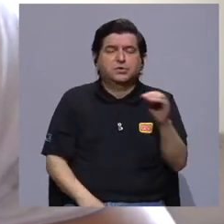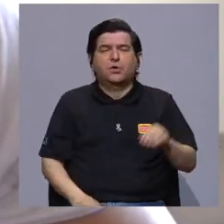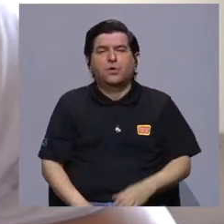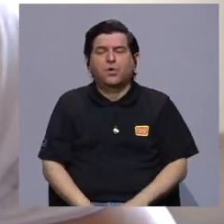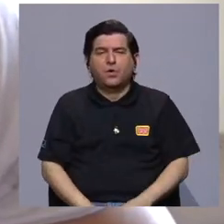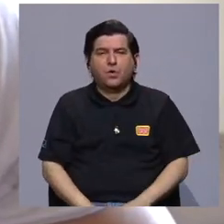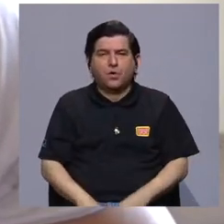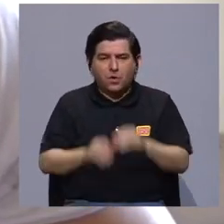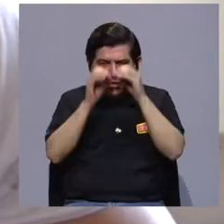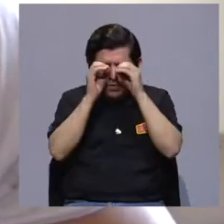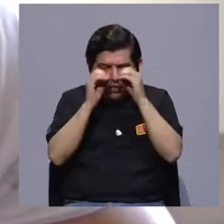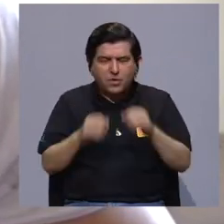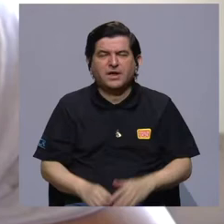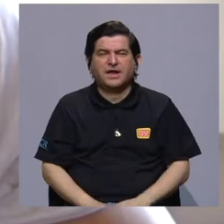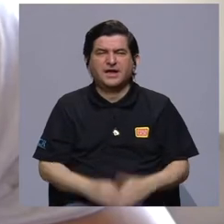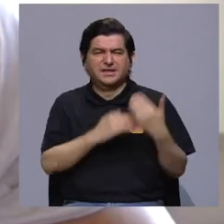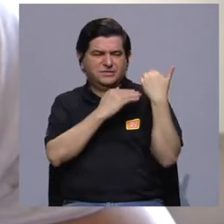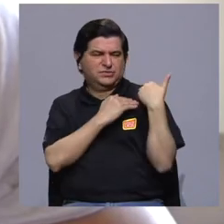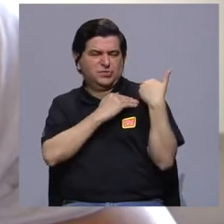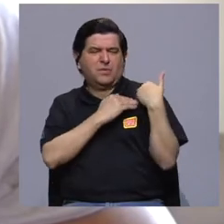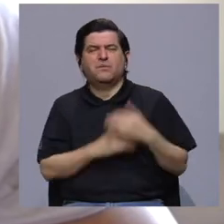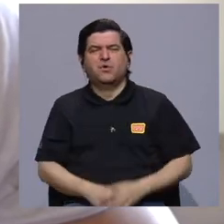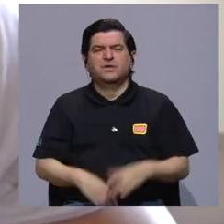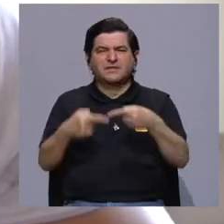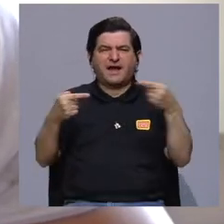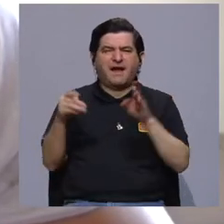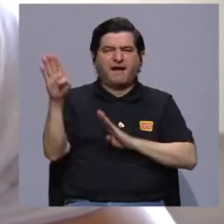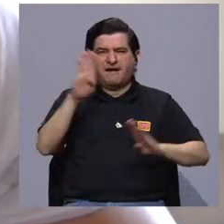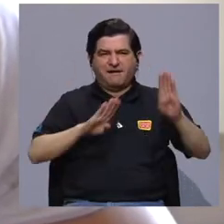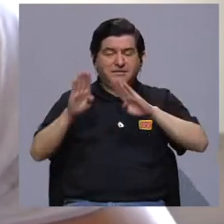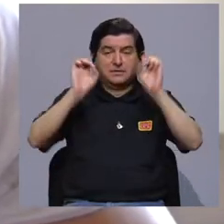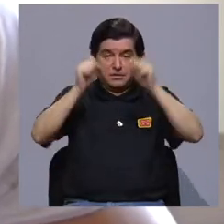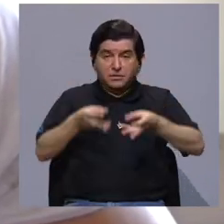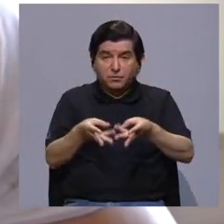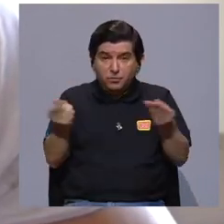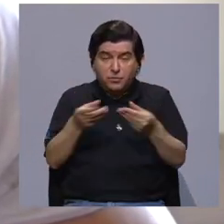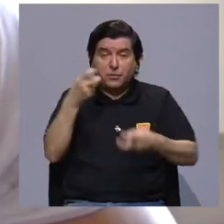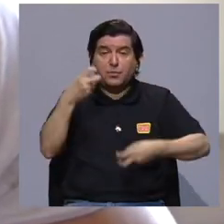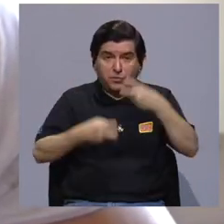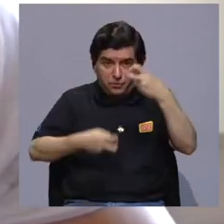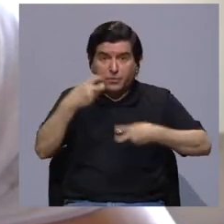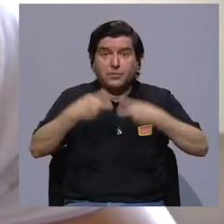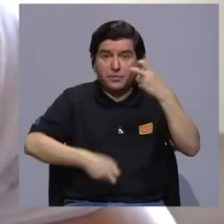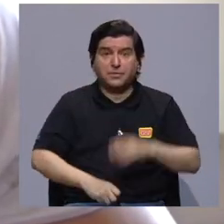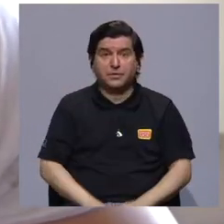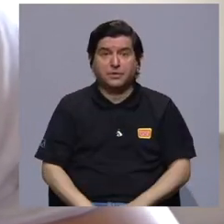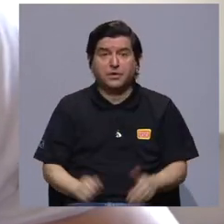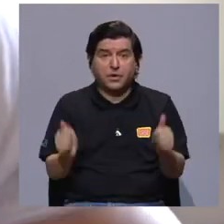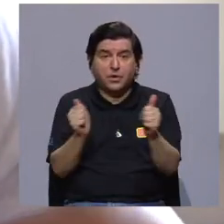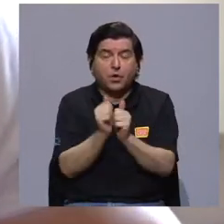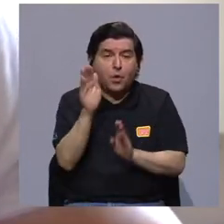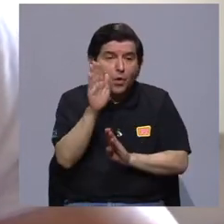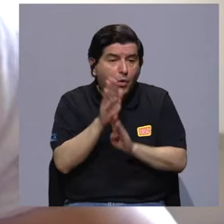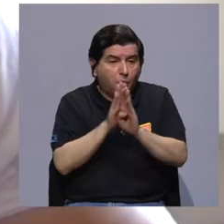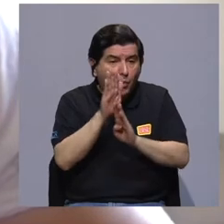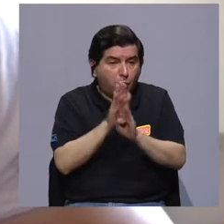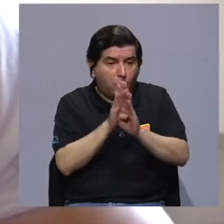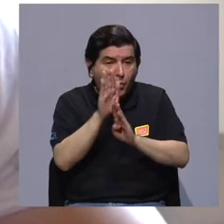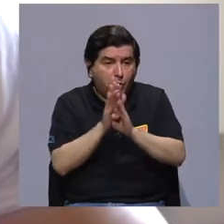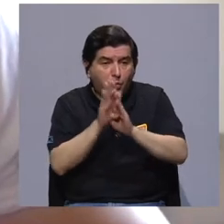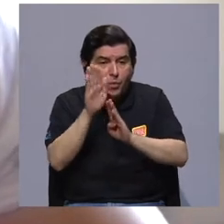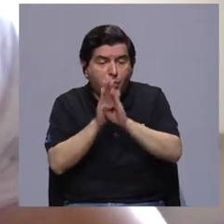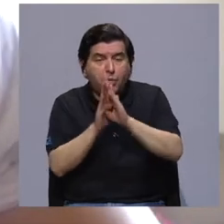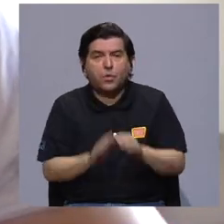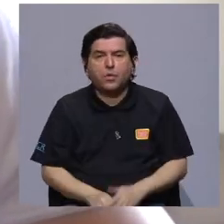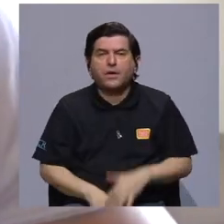bacterias o microorganismos resistentes a antibióticos, es posible resolver ese problema donde con un